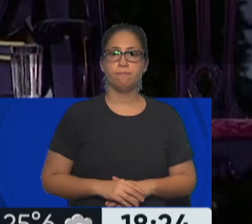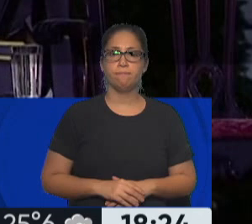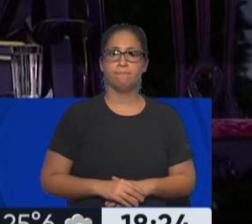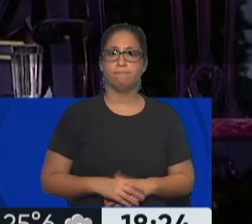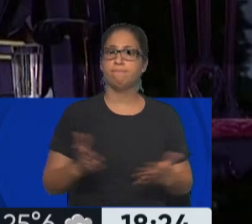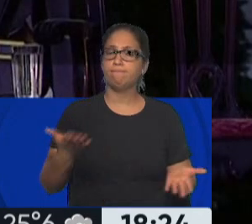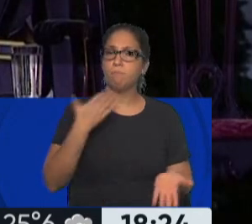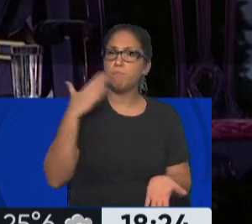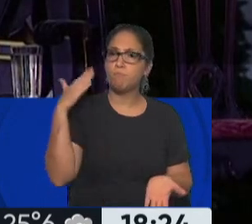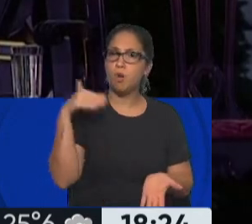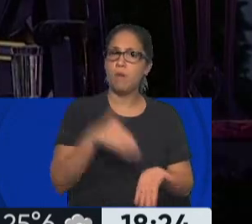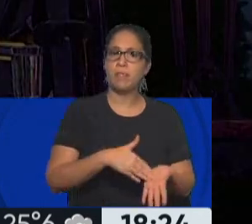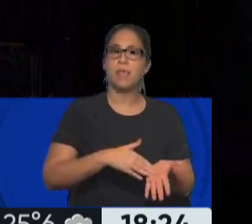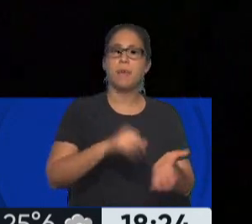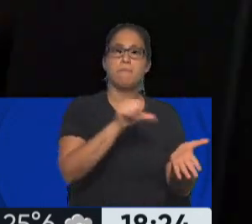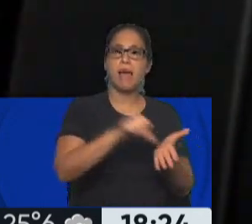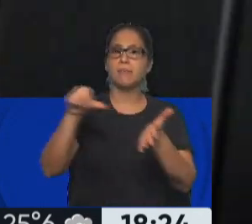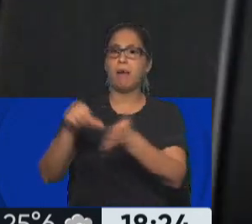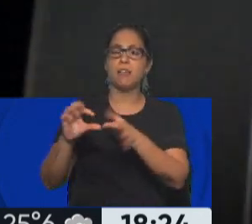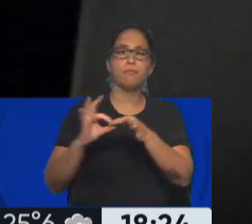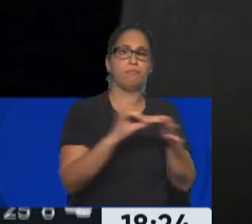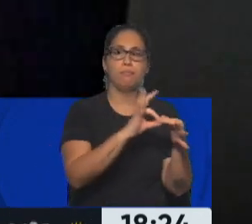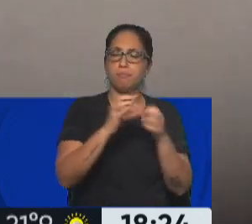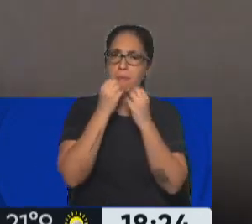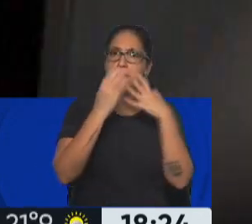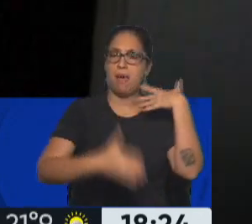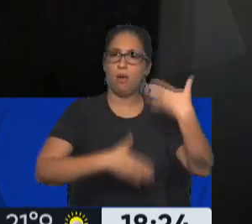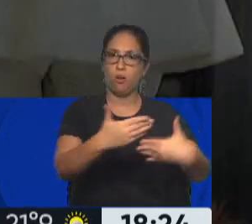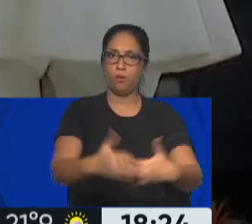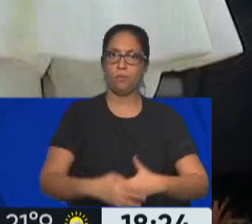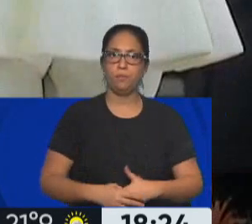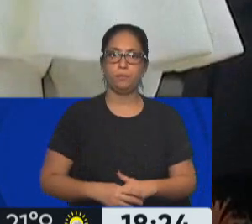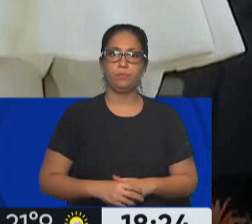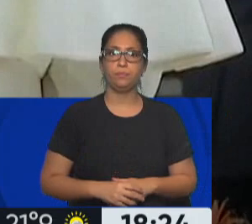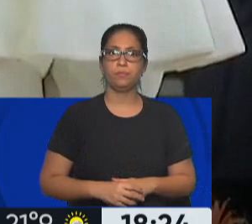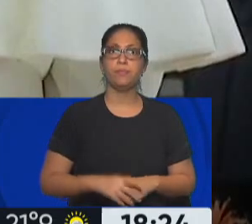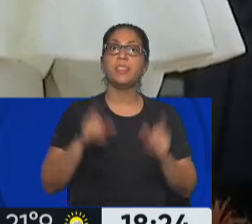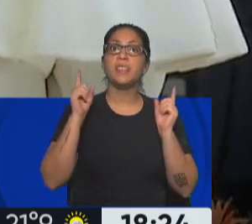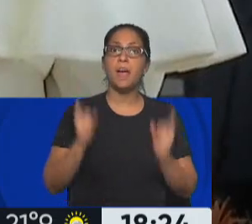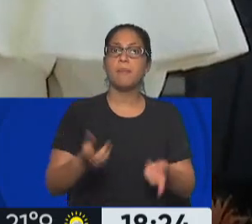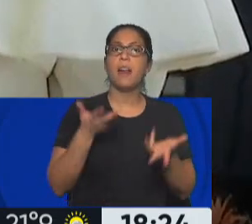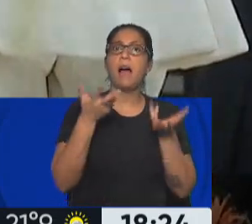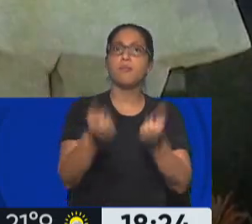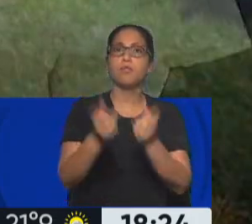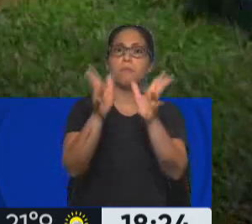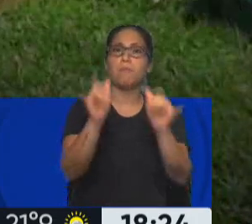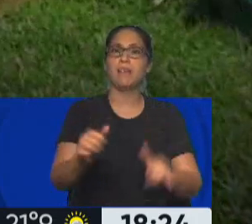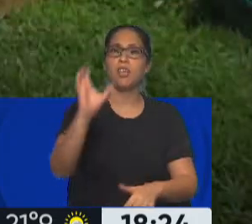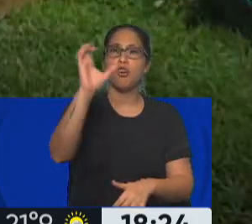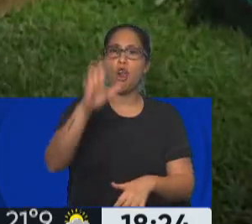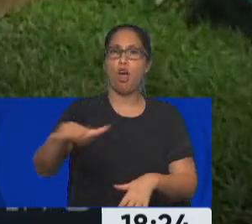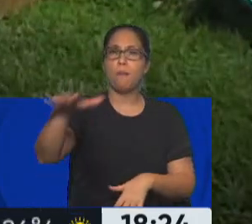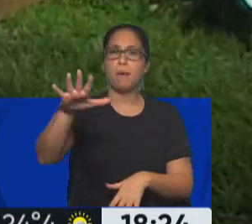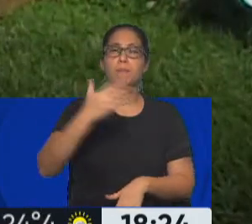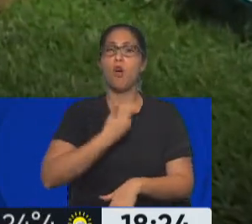of better relations between our countries. Del mismo modo, brindó apoyo al proceso de paz en Colombia entre el